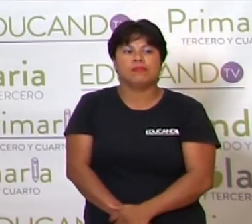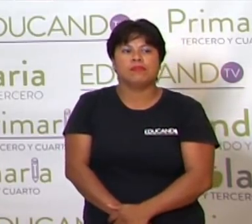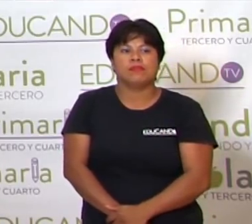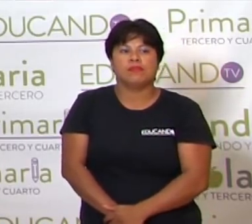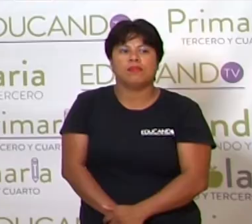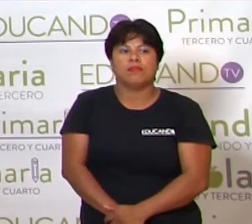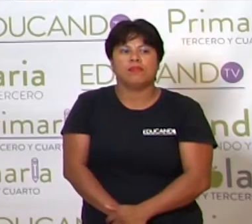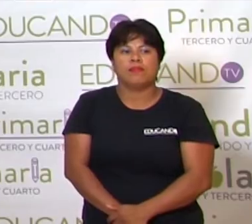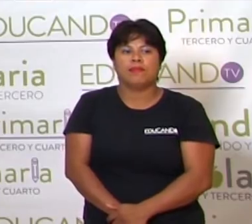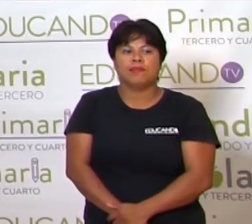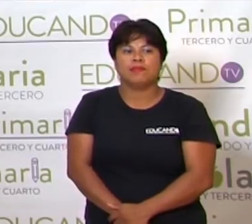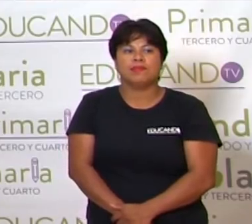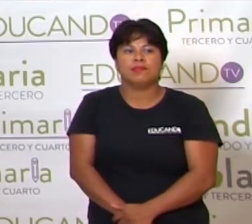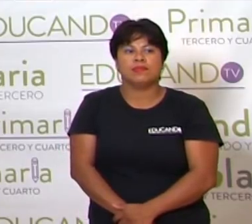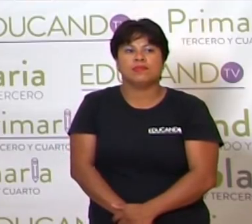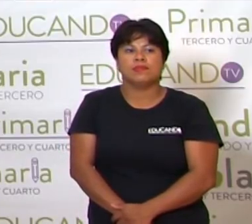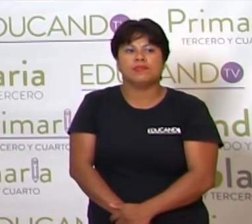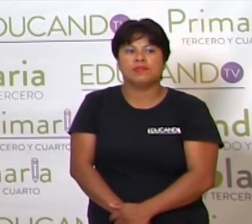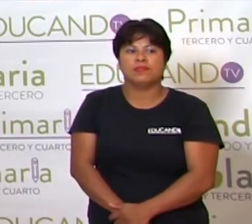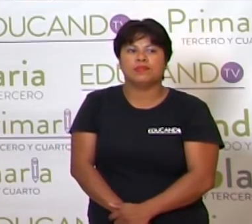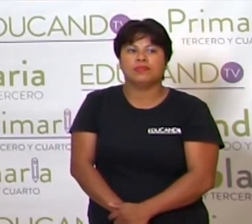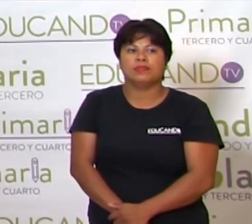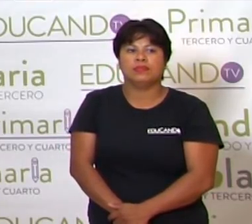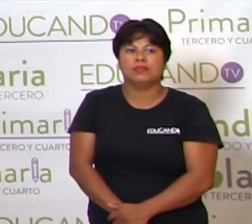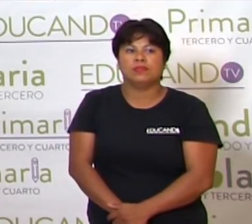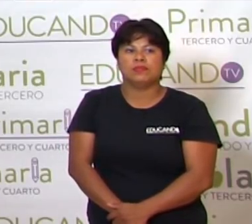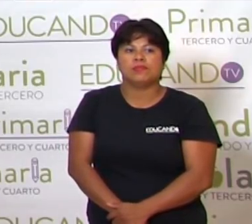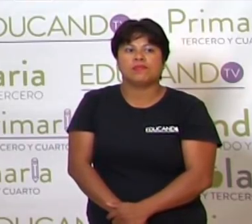De Ana